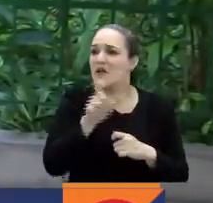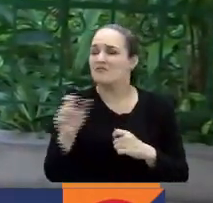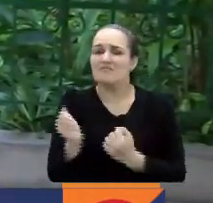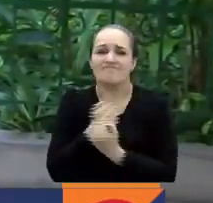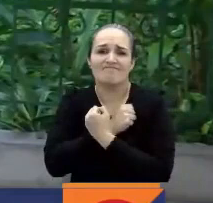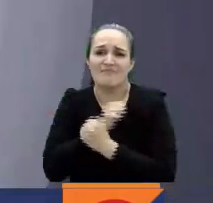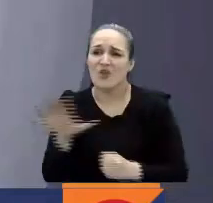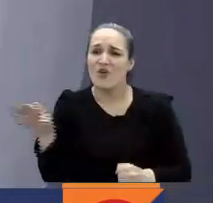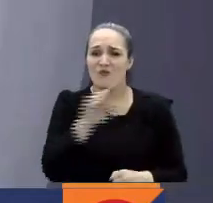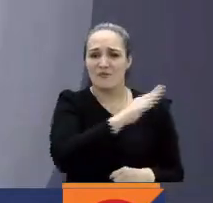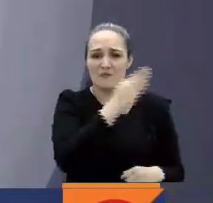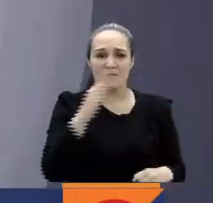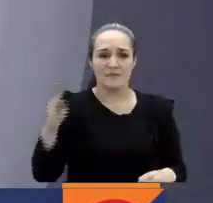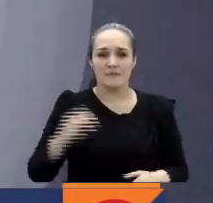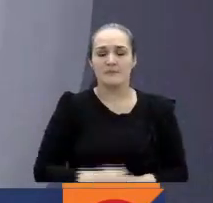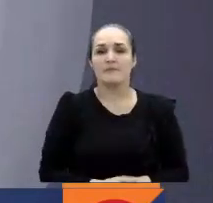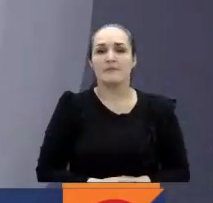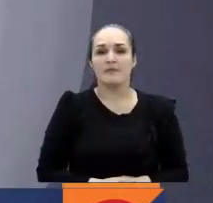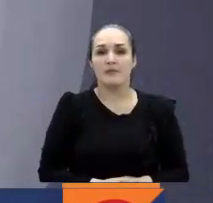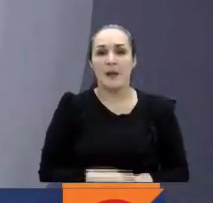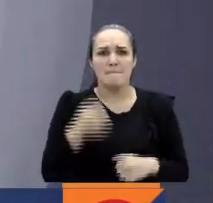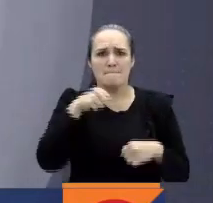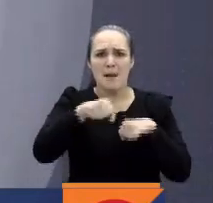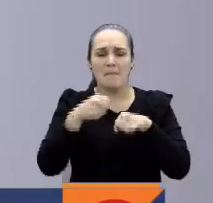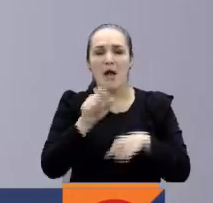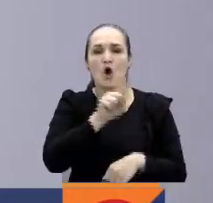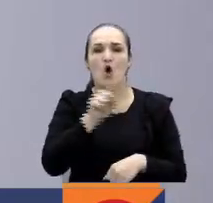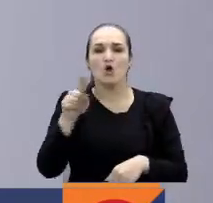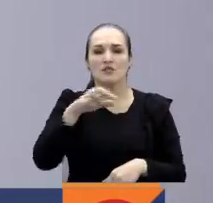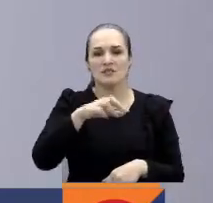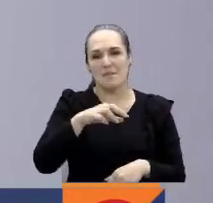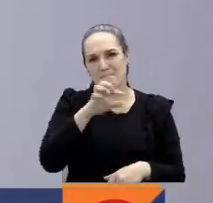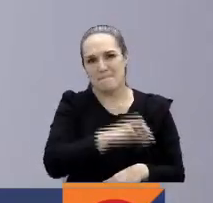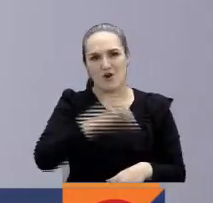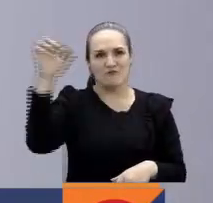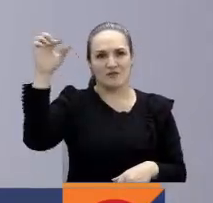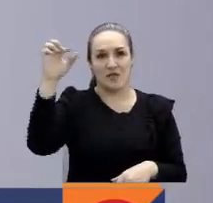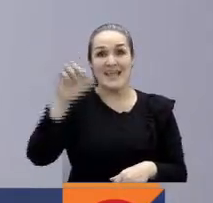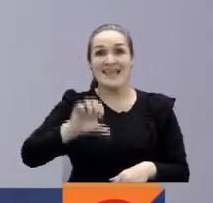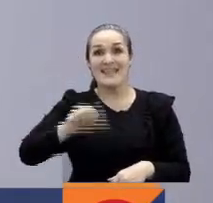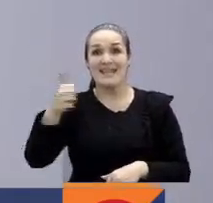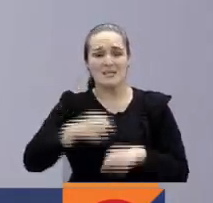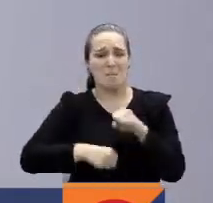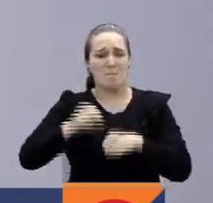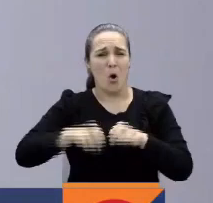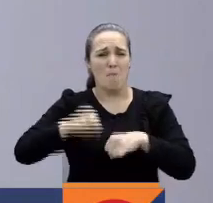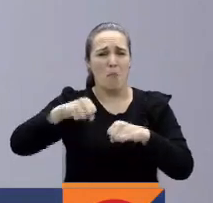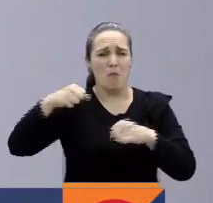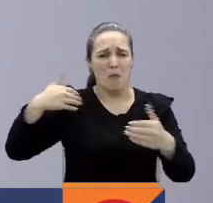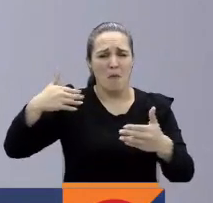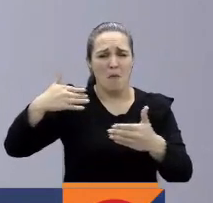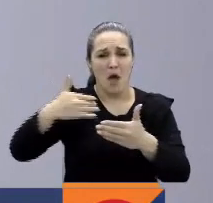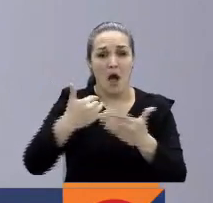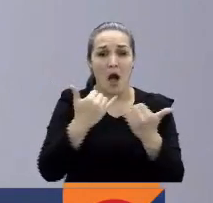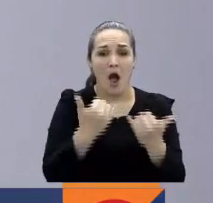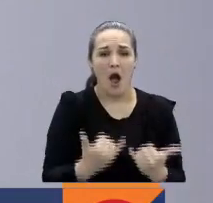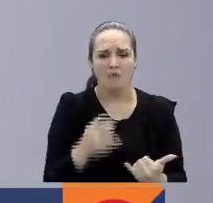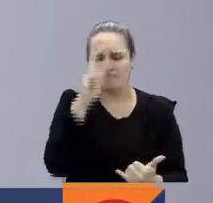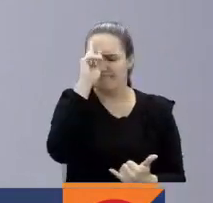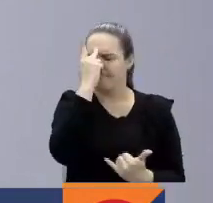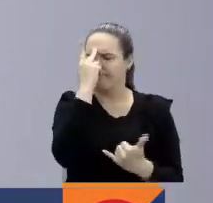muchos barranquilleros. Lleva 11 peleas como profesional, de las cuales ha ganado 10 consecutivamente, pero hoy enfrenta la